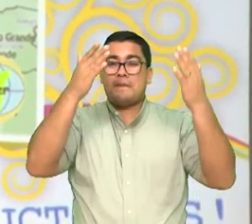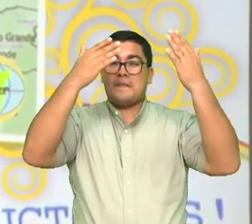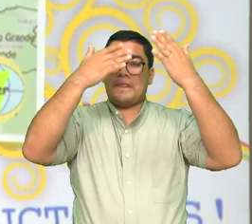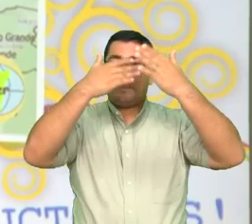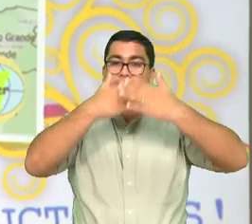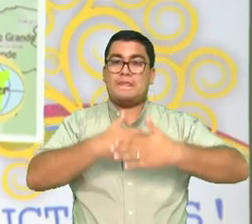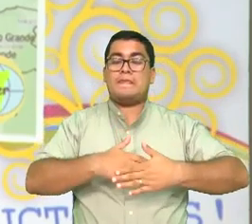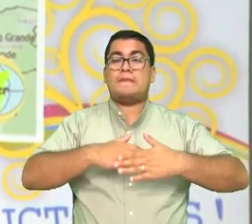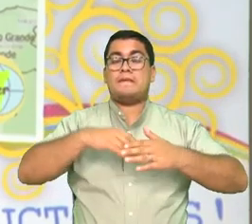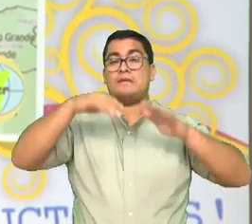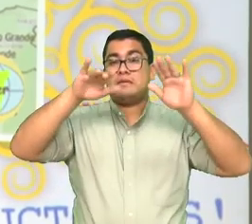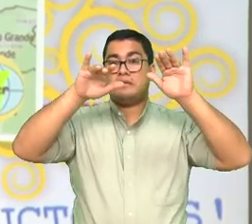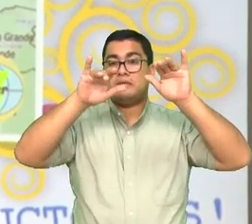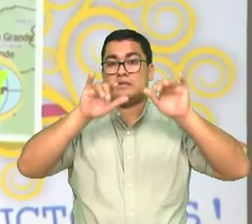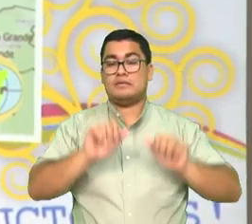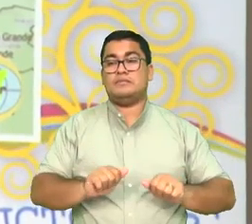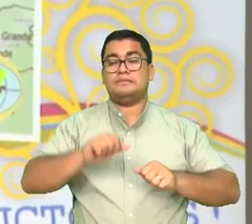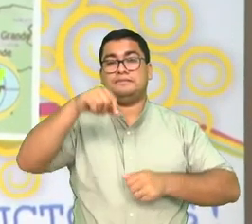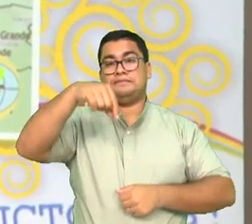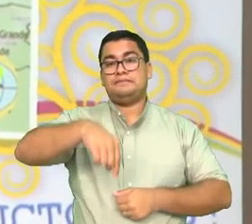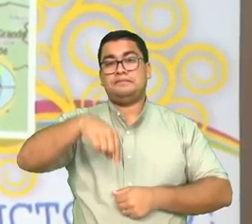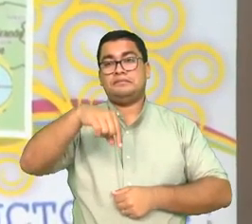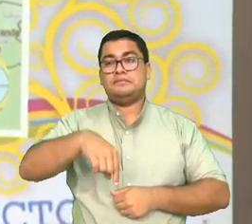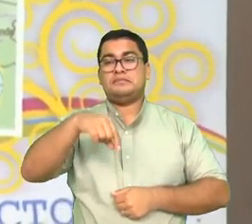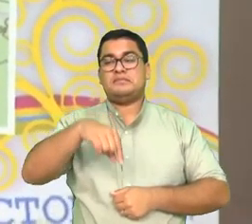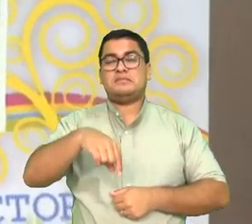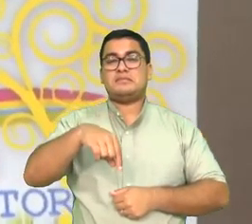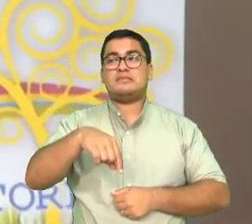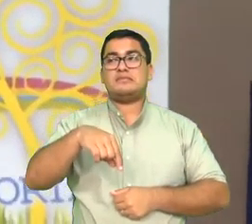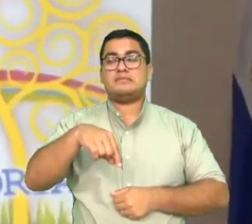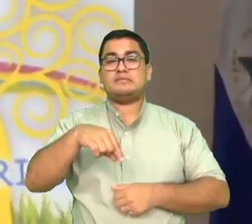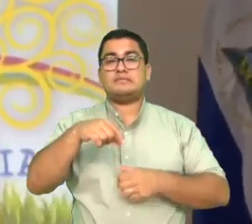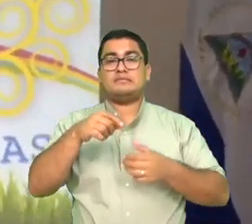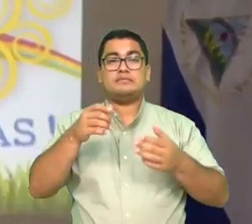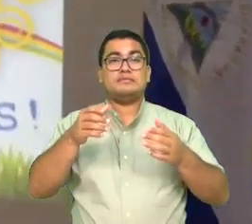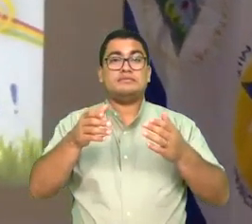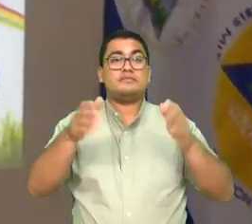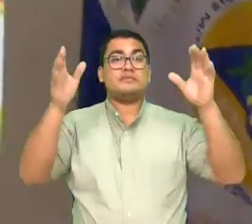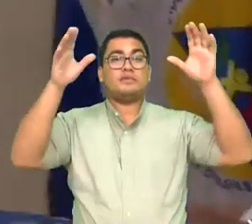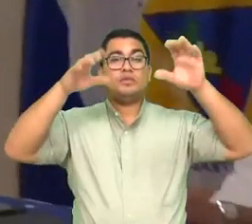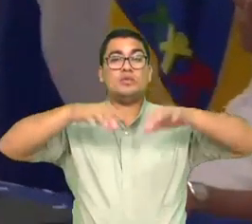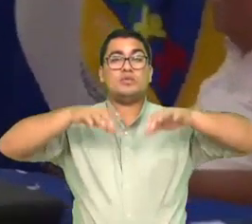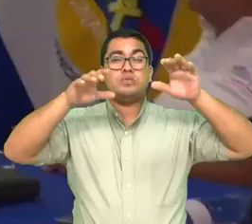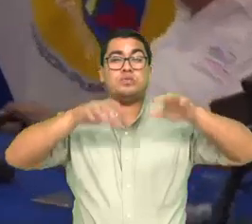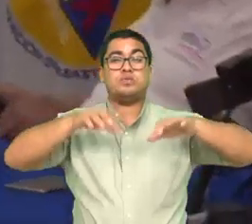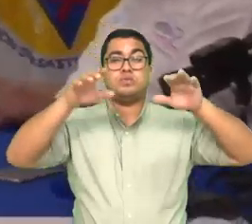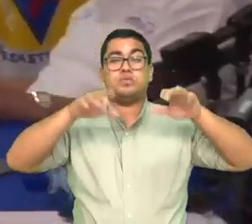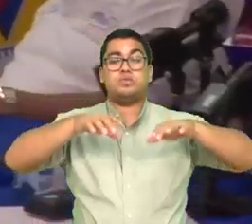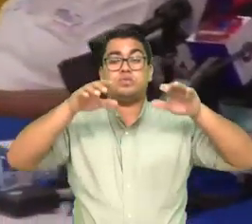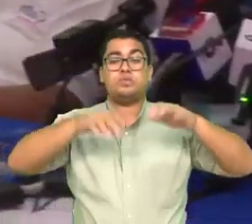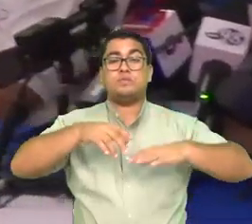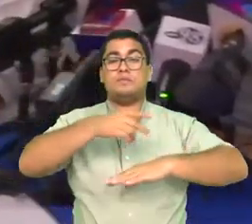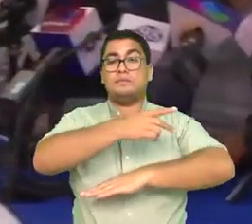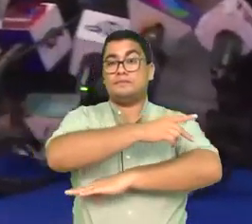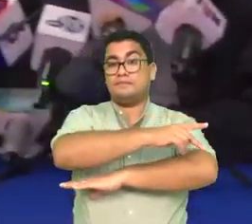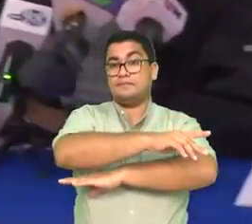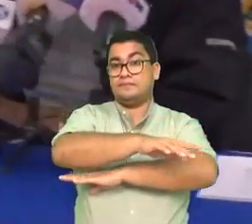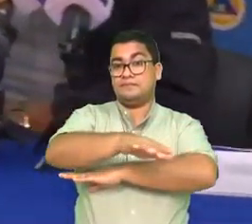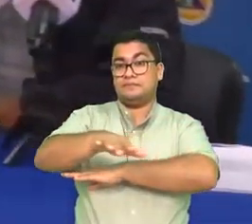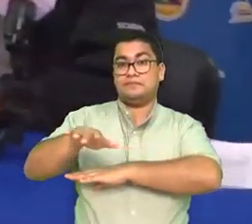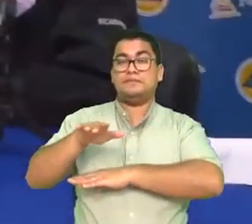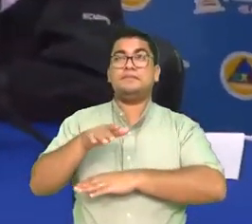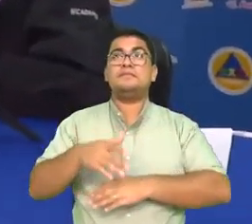ya hoy se está particularmente reforzando ese empuje de humedad desde el Pacífico. Y